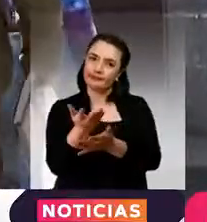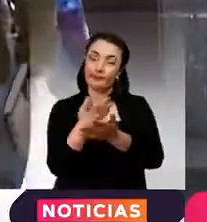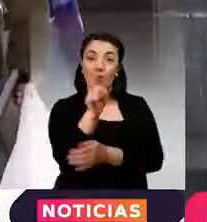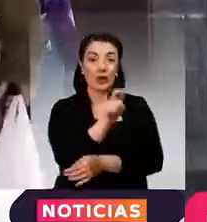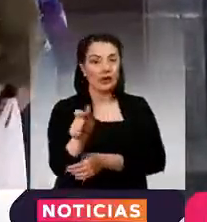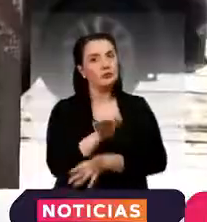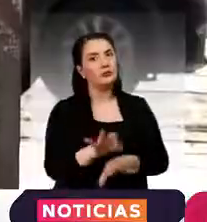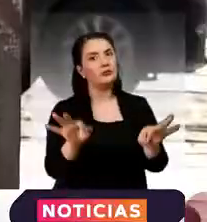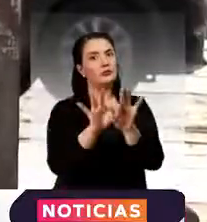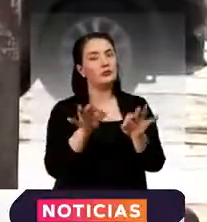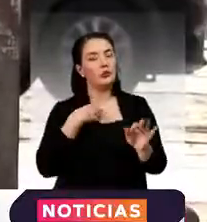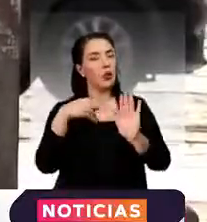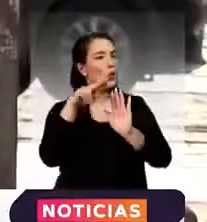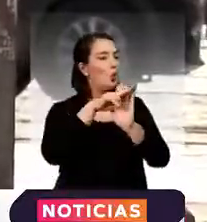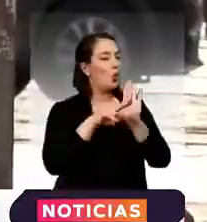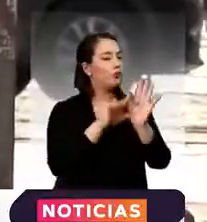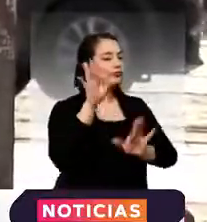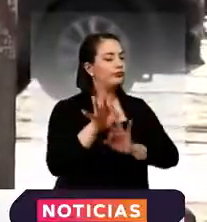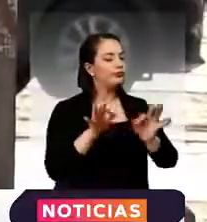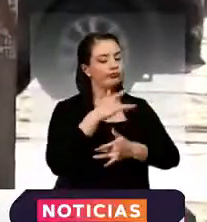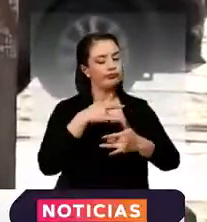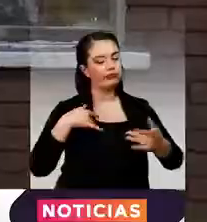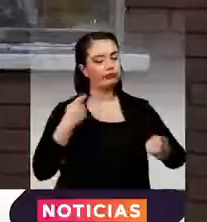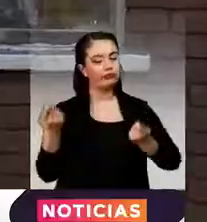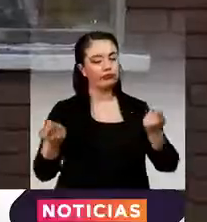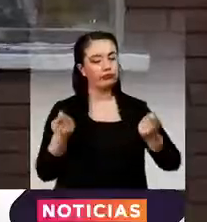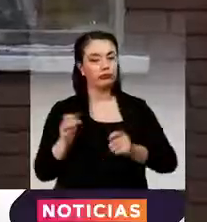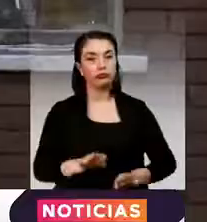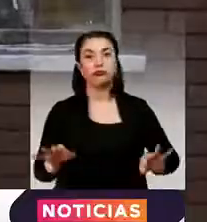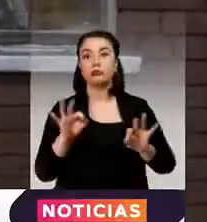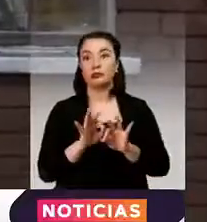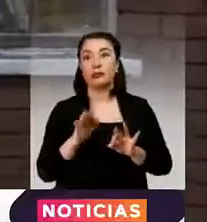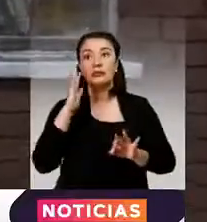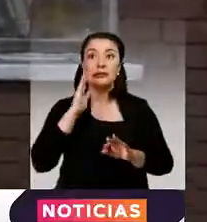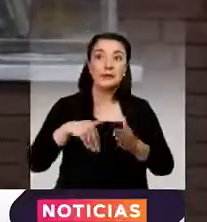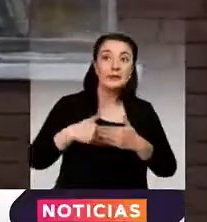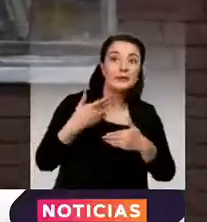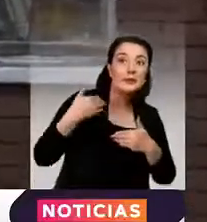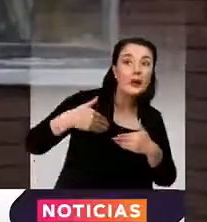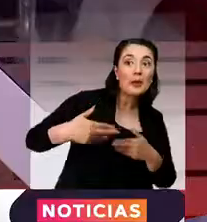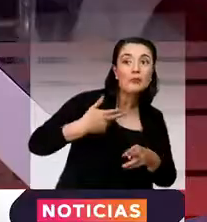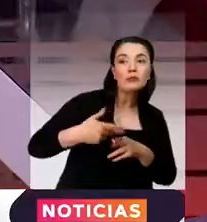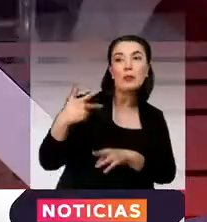las medidas de autocuidado mientras se inicia el proceso de vacunación en el país.